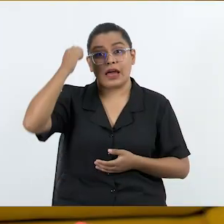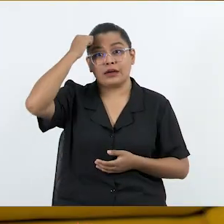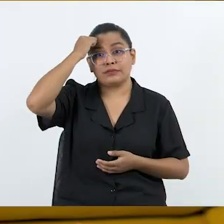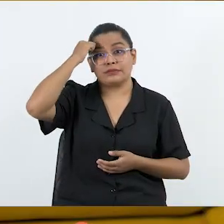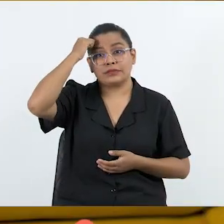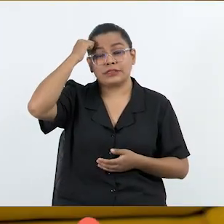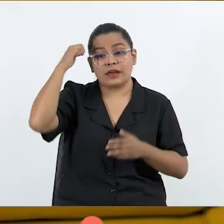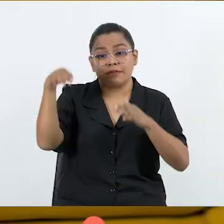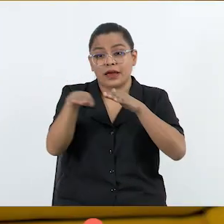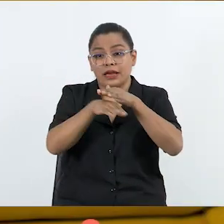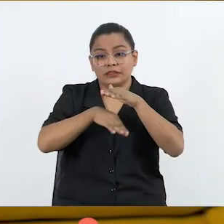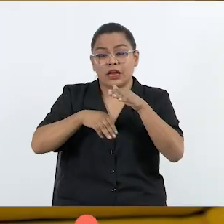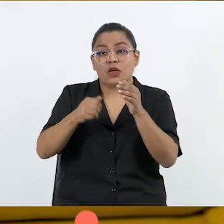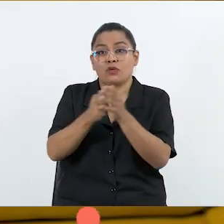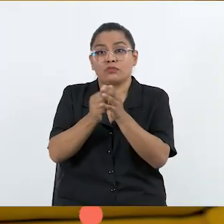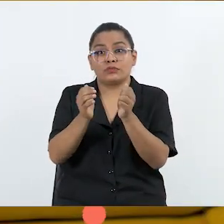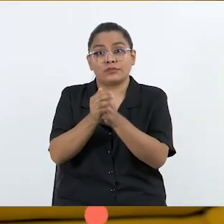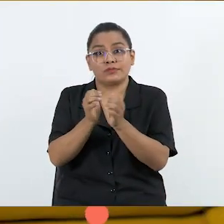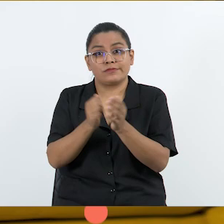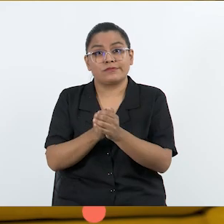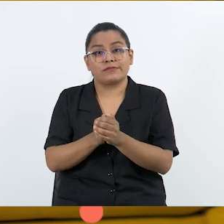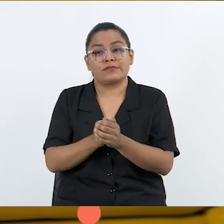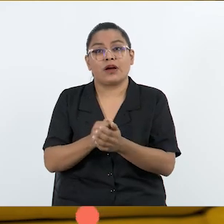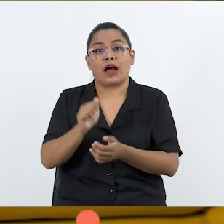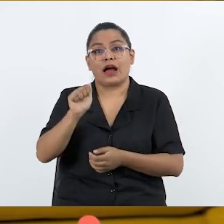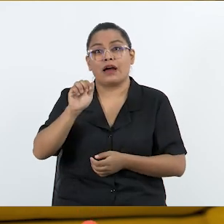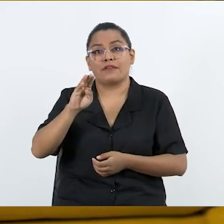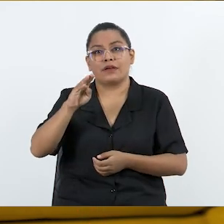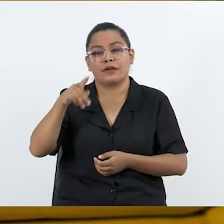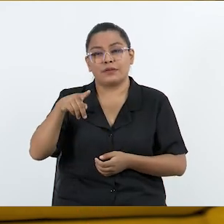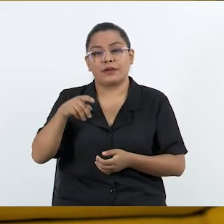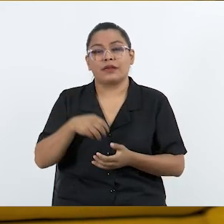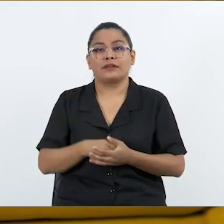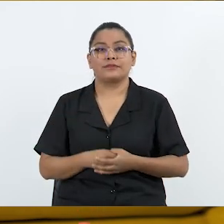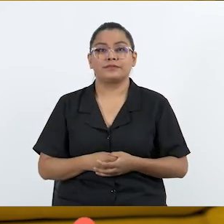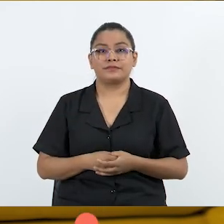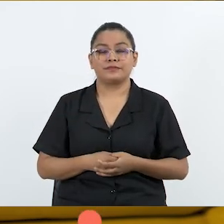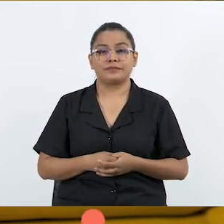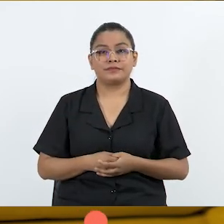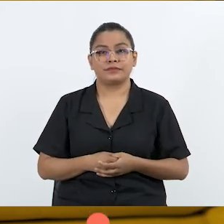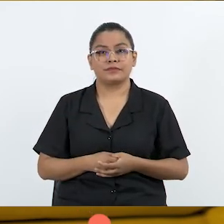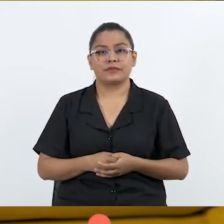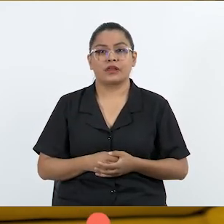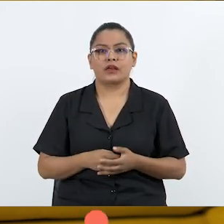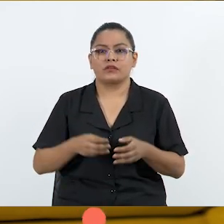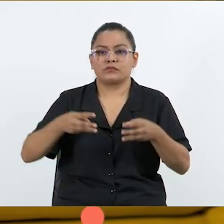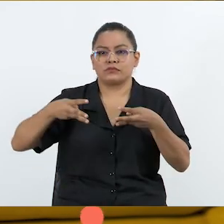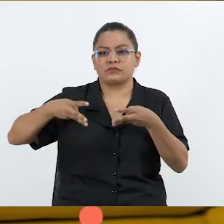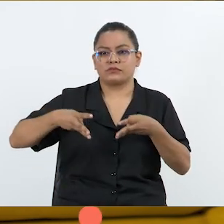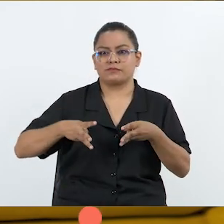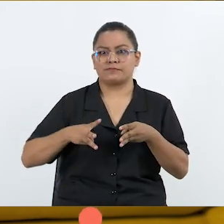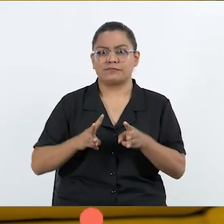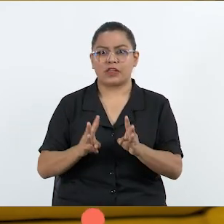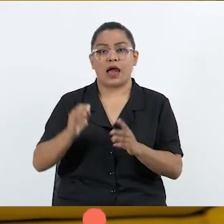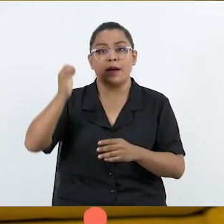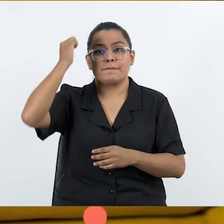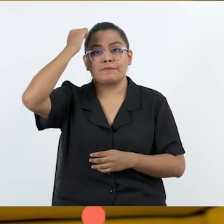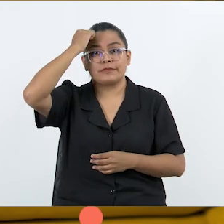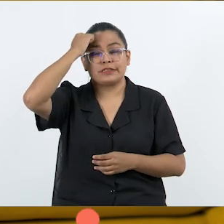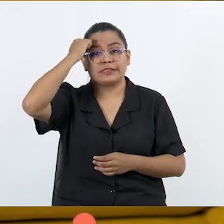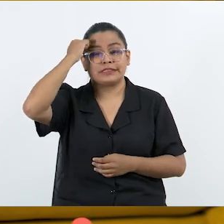El aprendizaje basado en problemas o ABP o PBL por sus siglas en inglés es un método